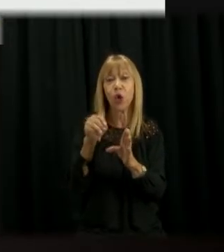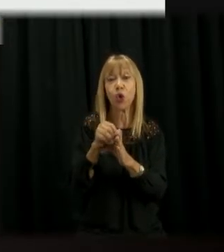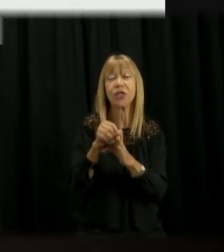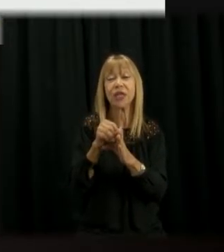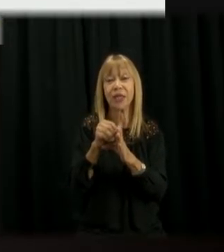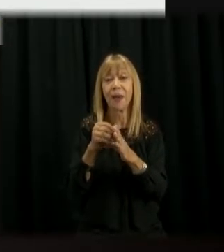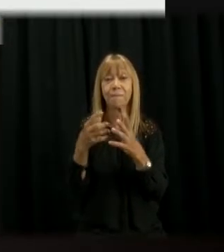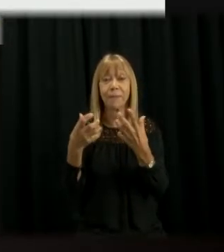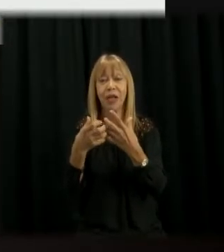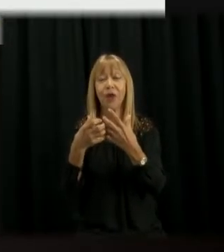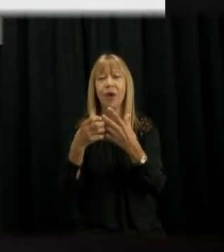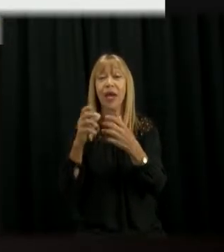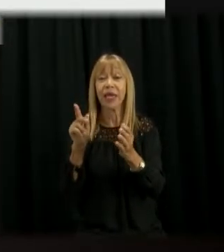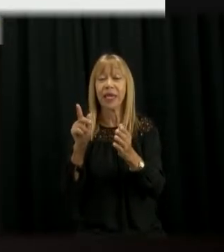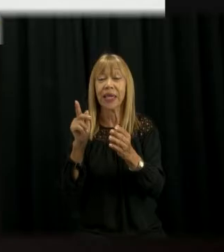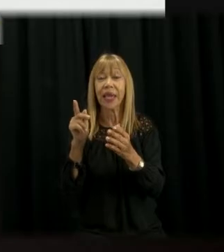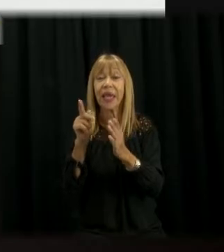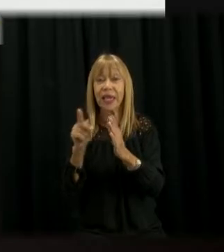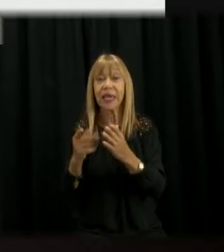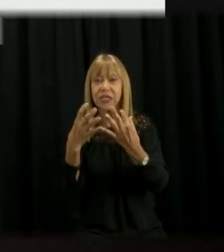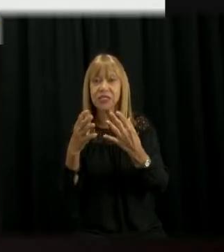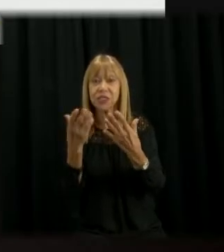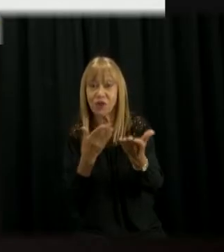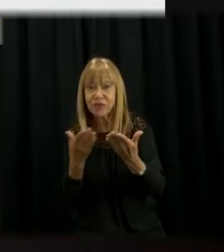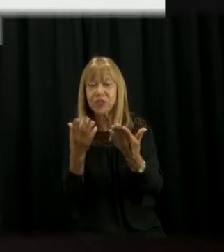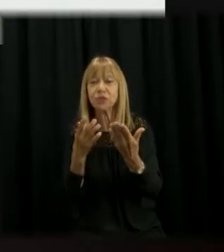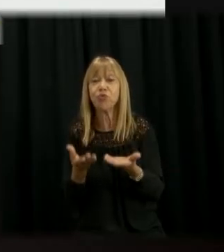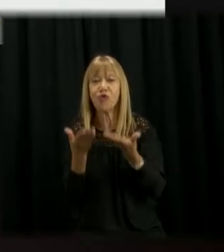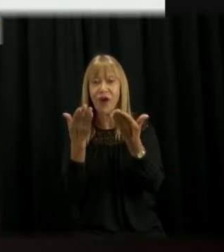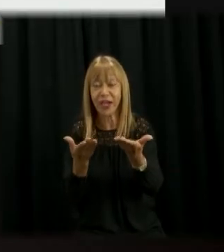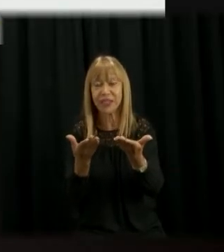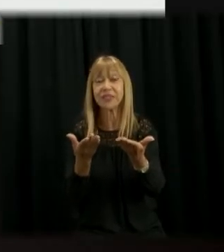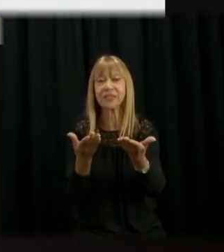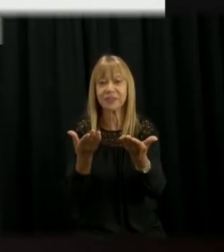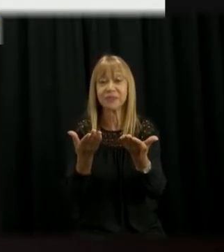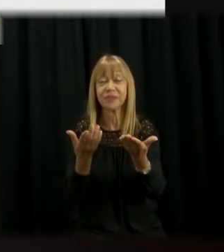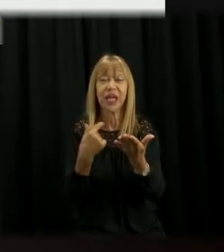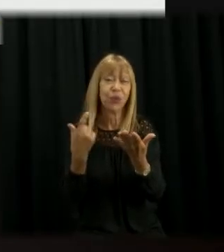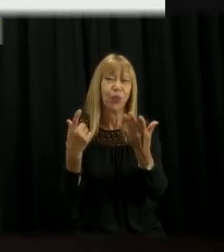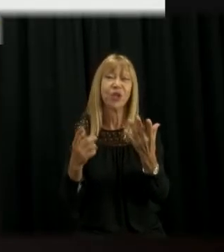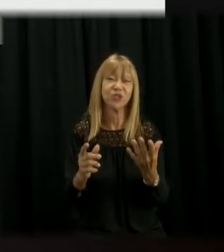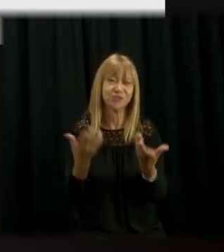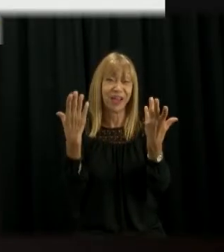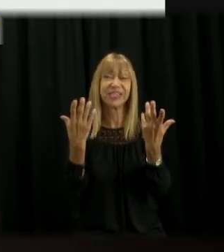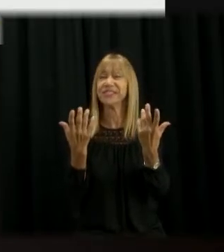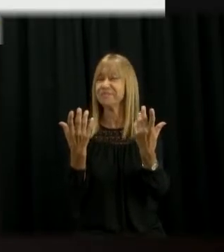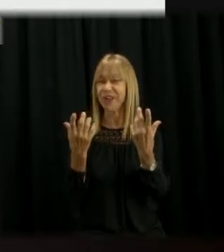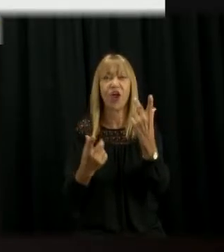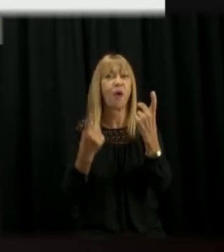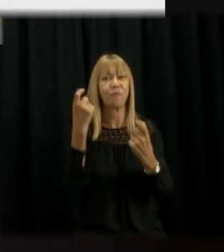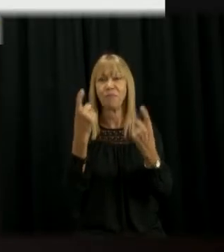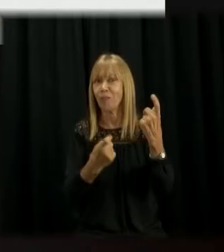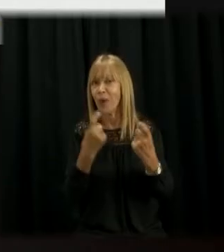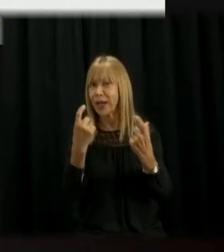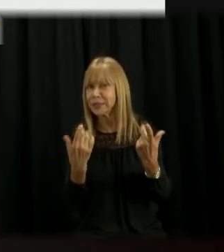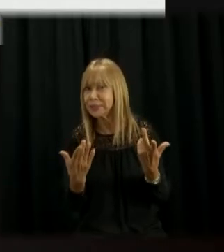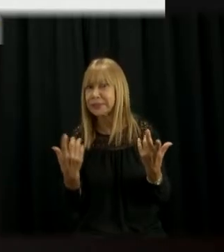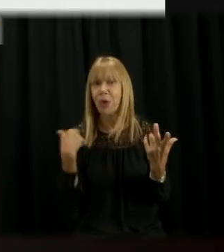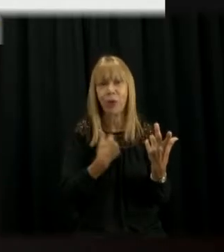acusaciones federales de algunos proveedores que levantó muchas preguntas con respecto